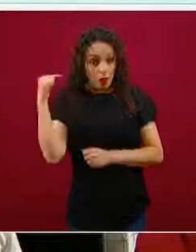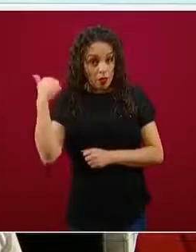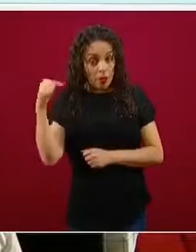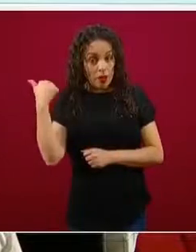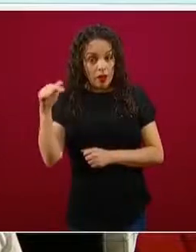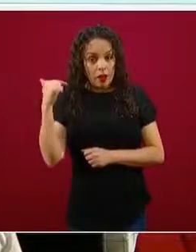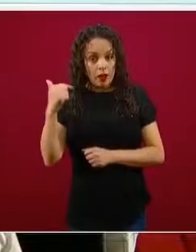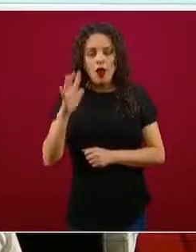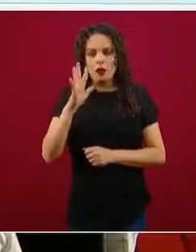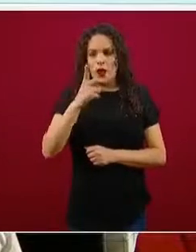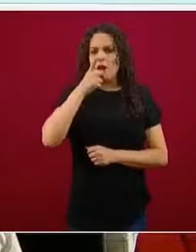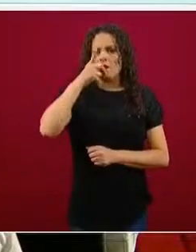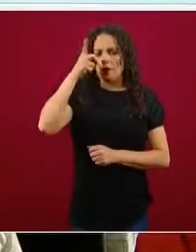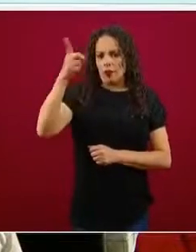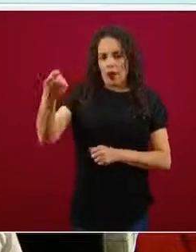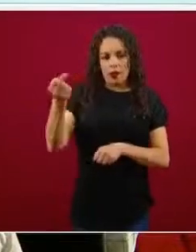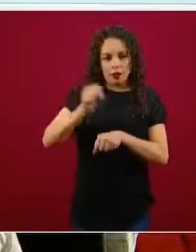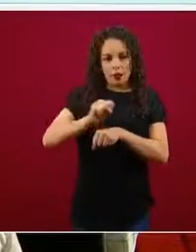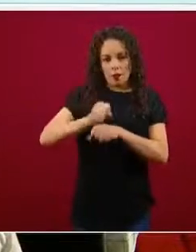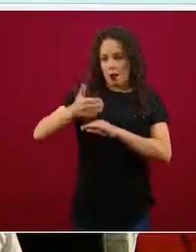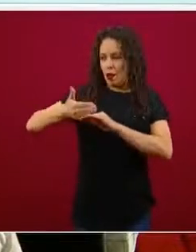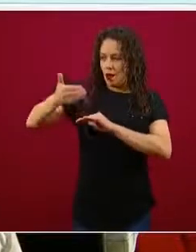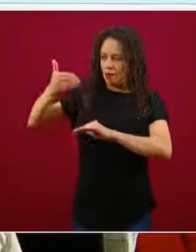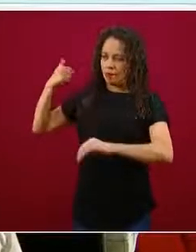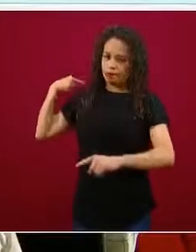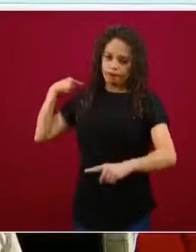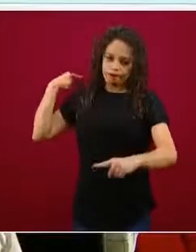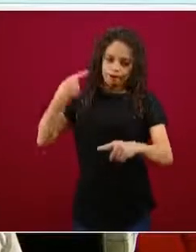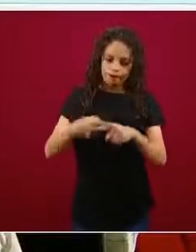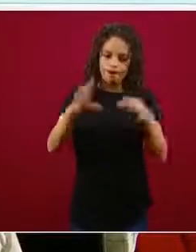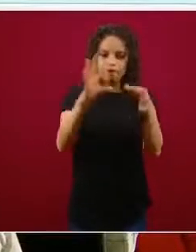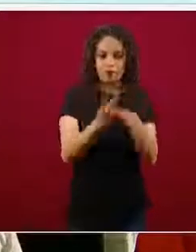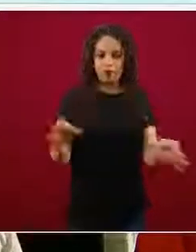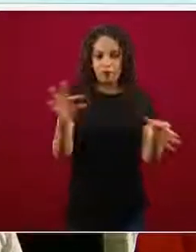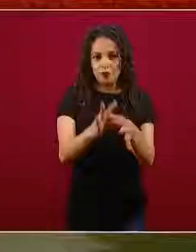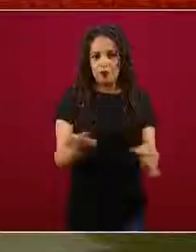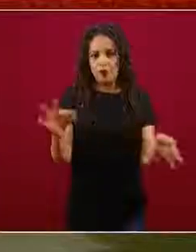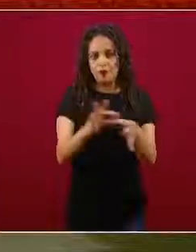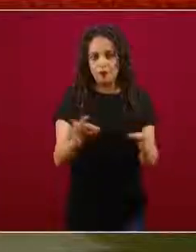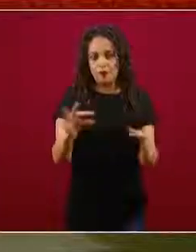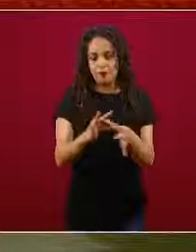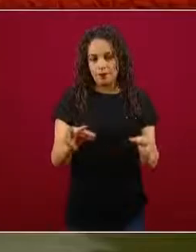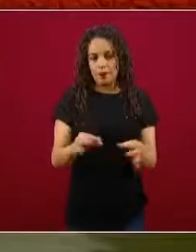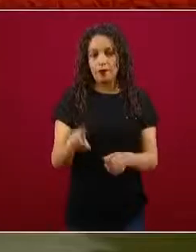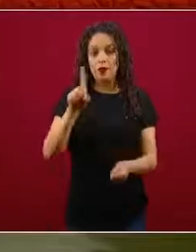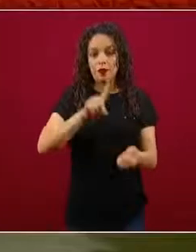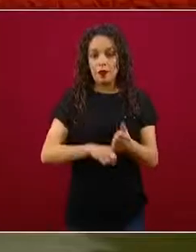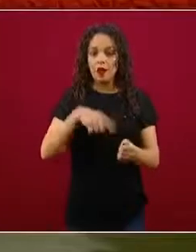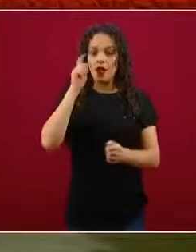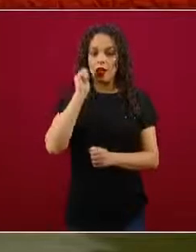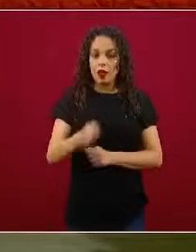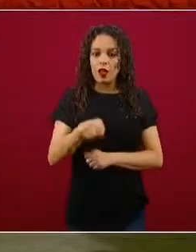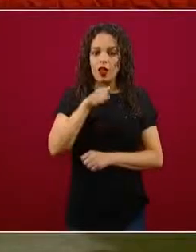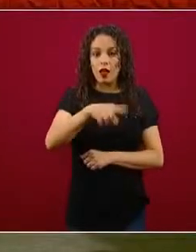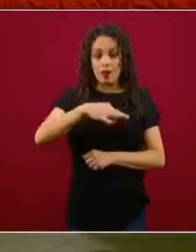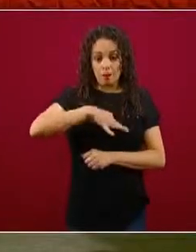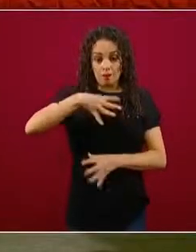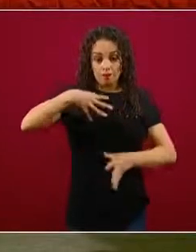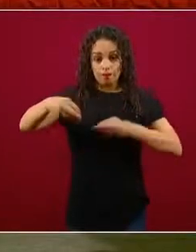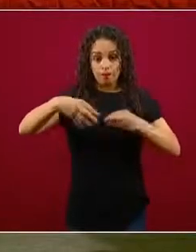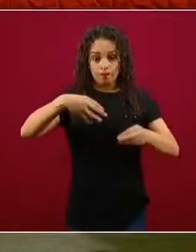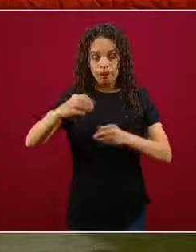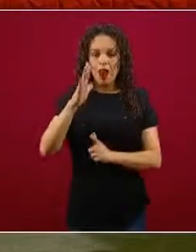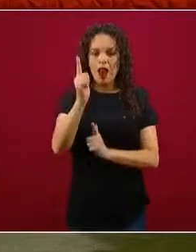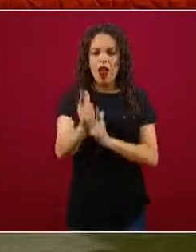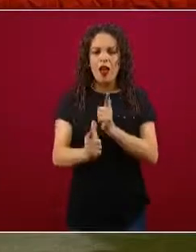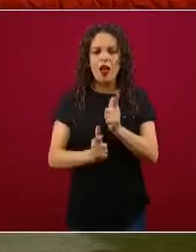también a lo largo de varias semanas ya, habíamos tenido un crecimiento muy lento de la epidemia, pero sostenido. En este